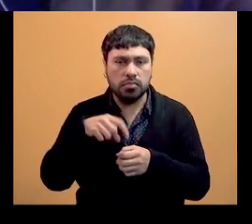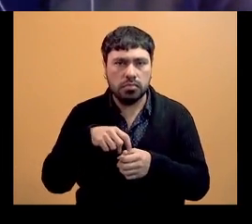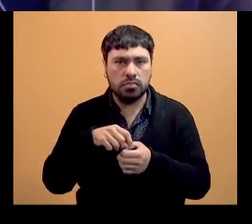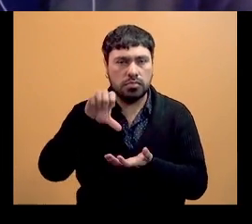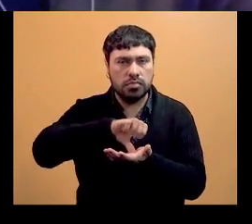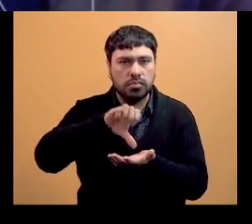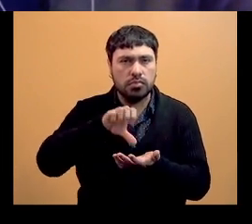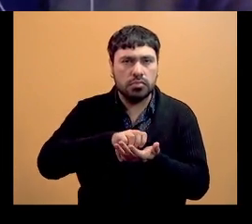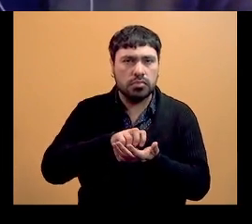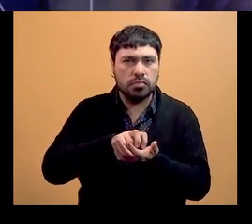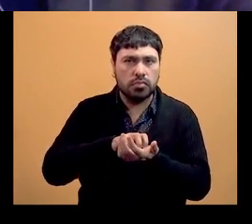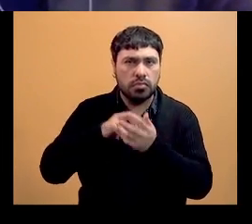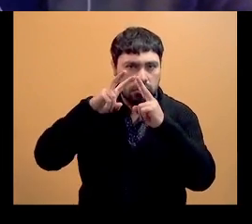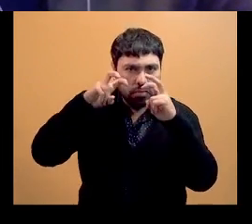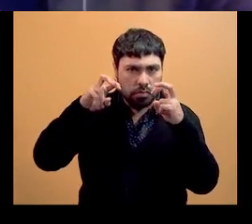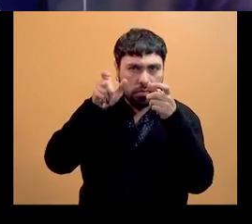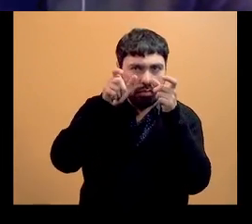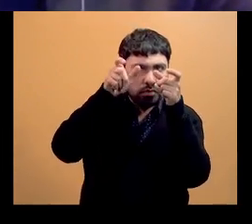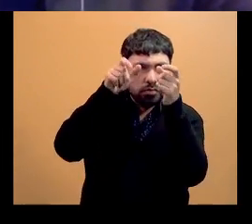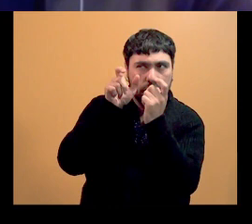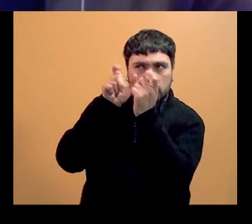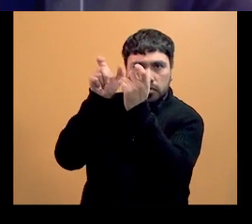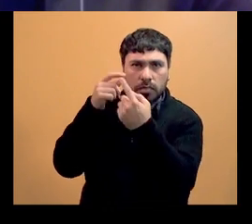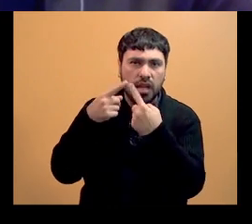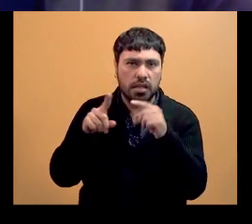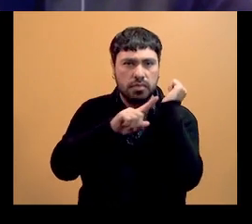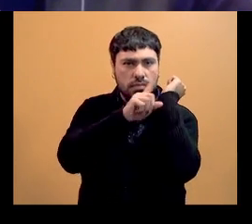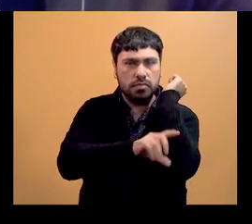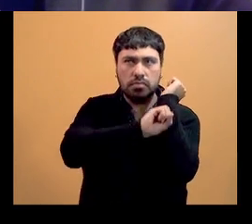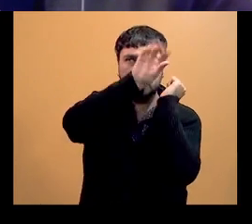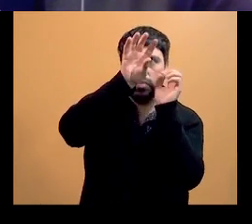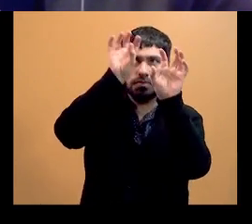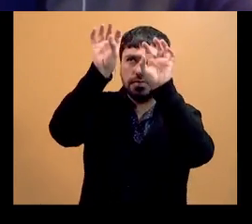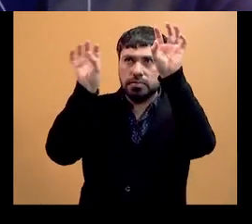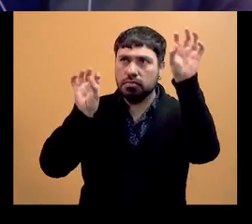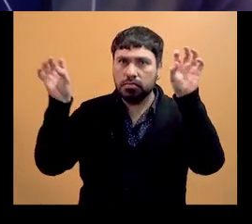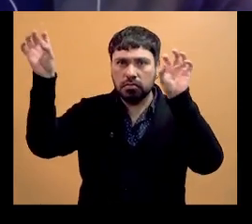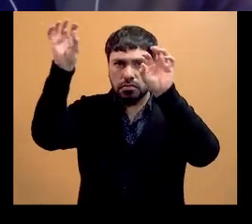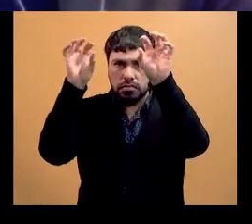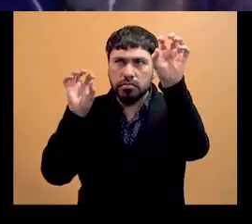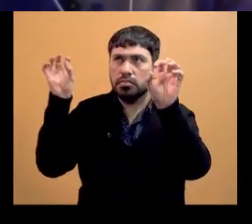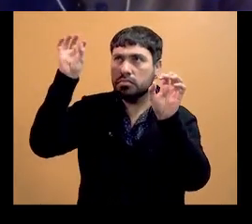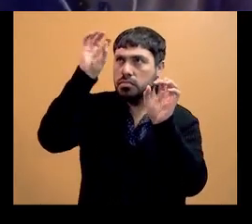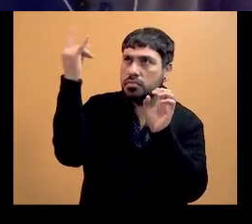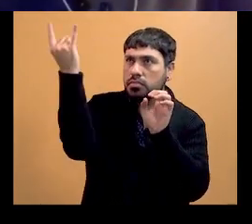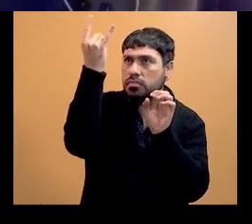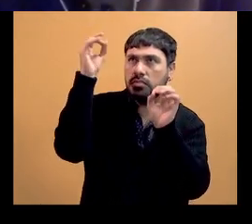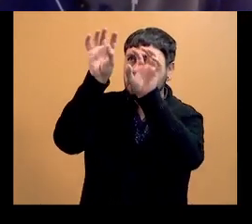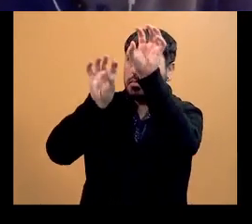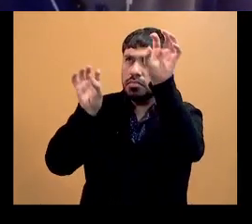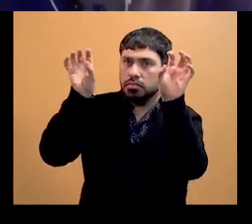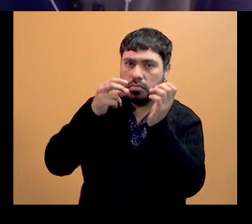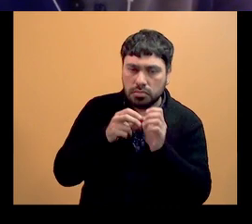decir, siguen en tiempo real todos los grandes trozos de lo que se conoce como debris o basura espacial que está